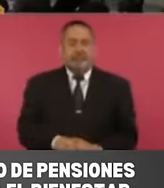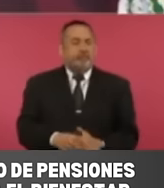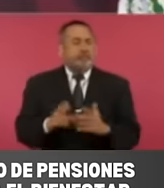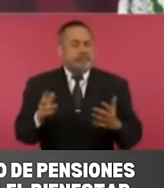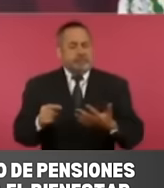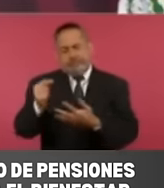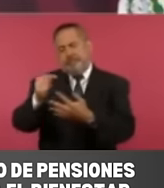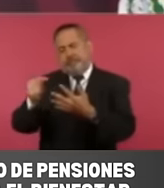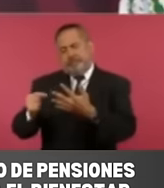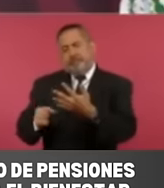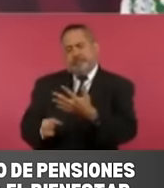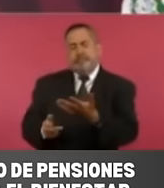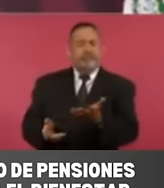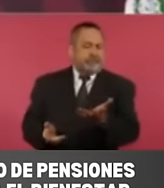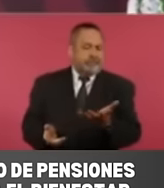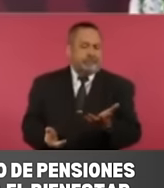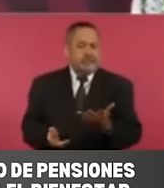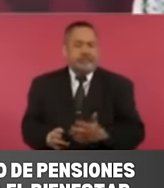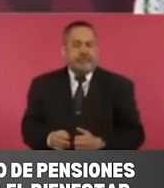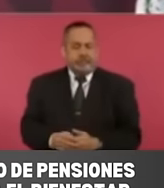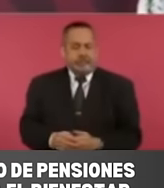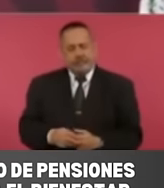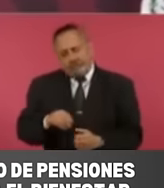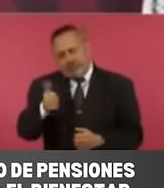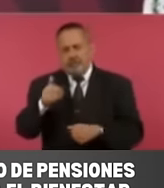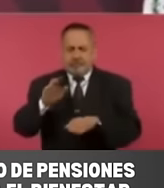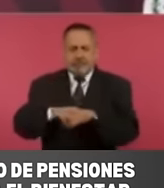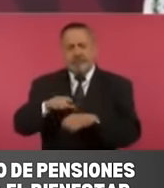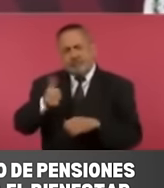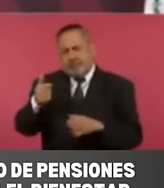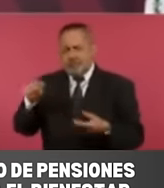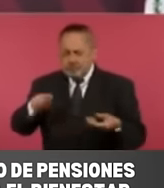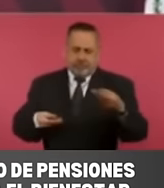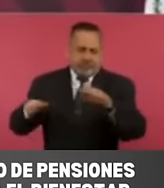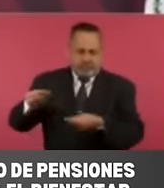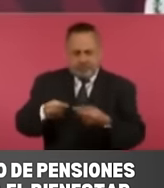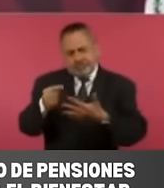Entonces, todo eso y otras fuentes más